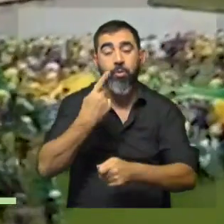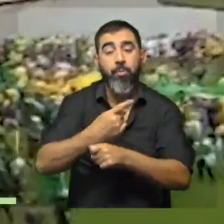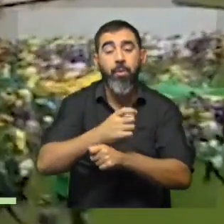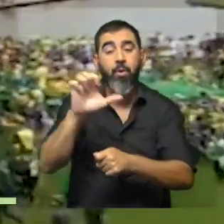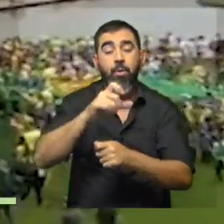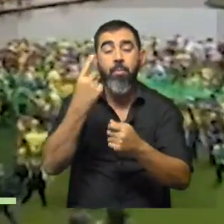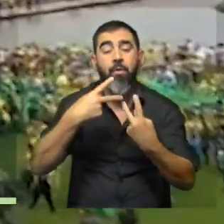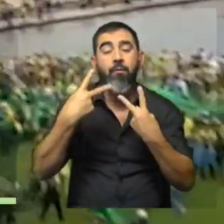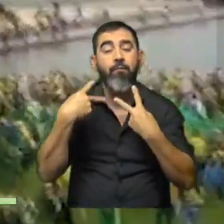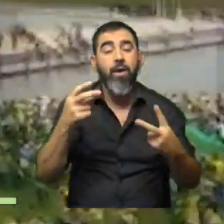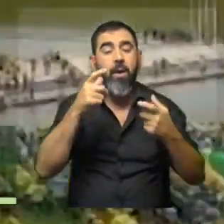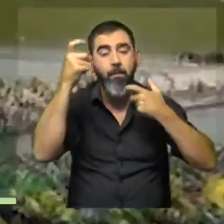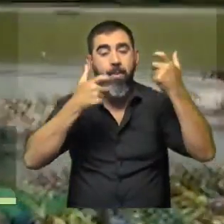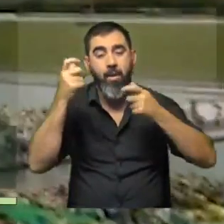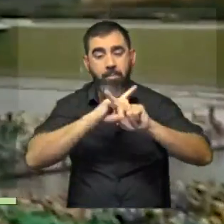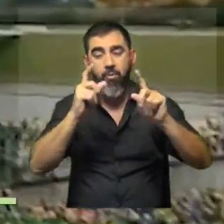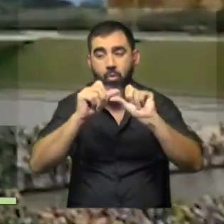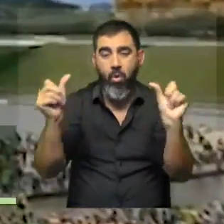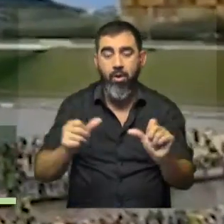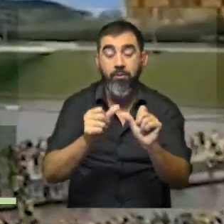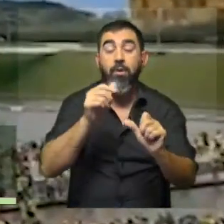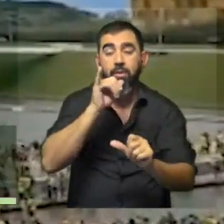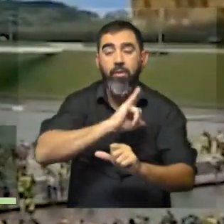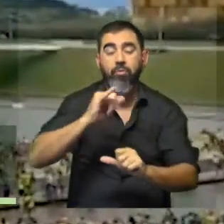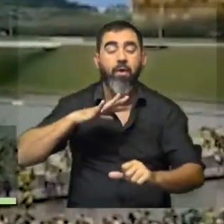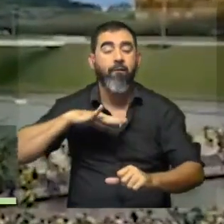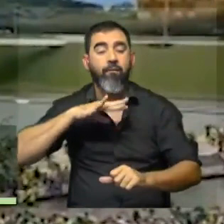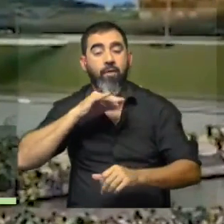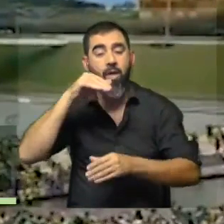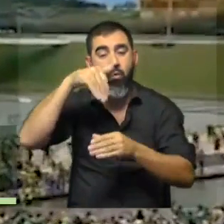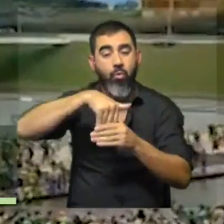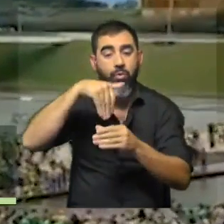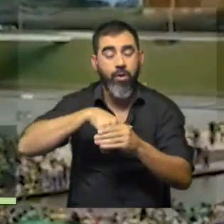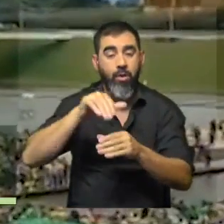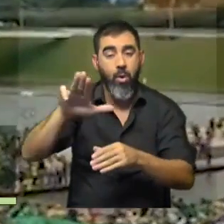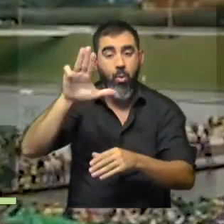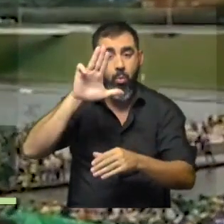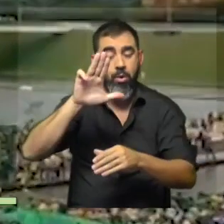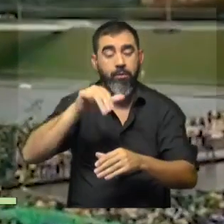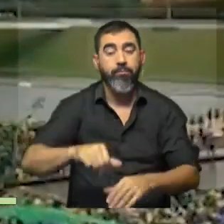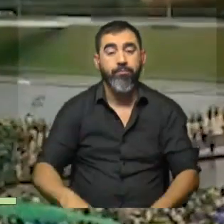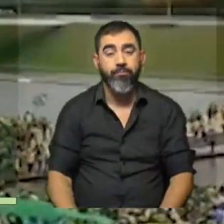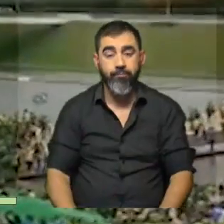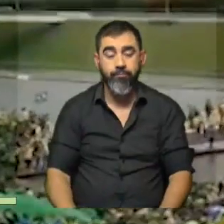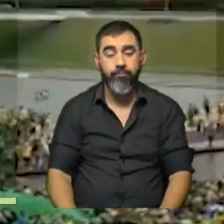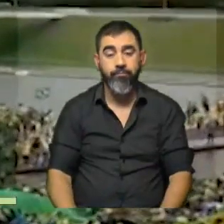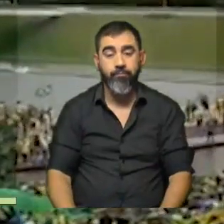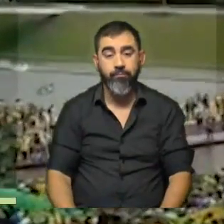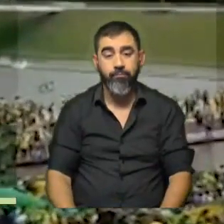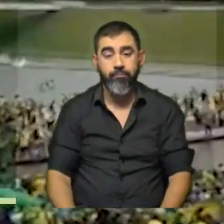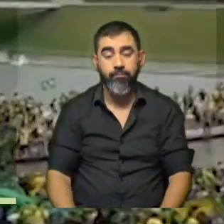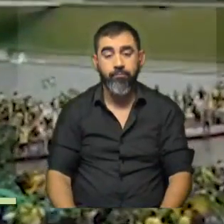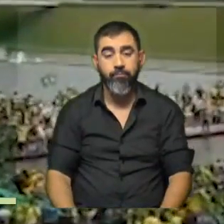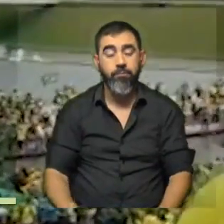pero viajó a Miami para no tener que hacerlo denunciando una vez más fraude electoral por parte de luna de Silva en las elecciones del año pasado pero al igual que